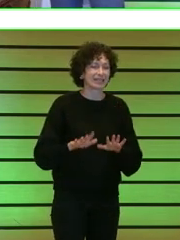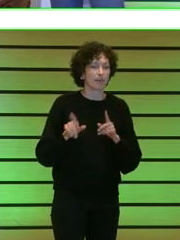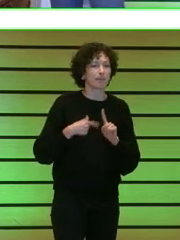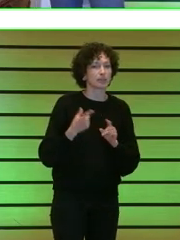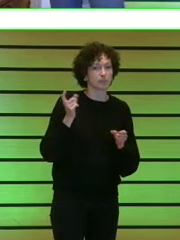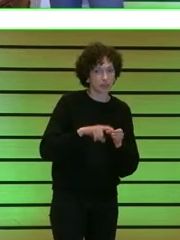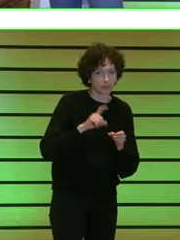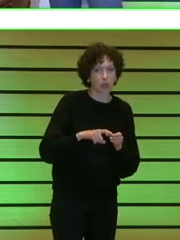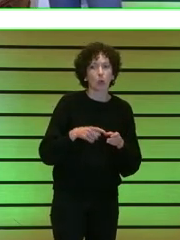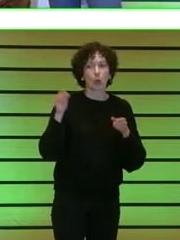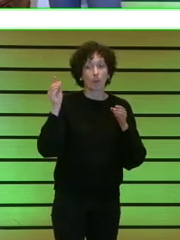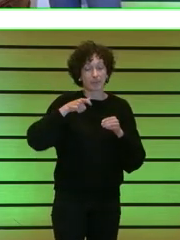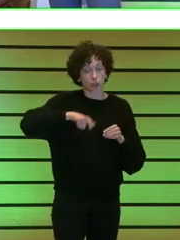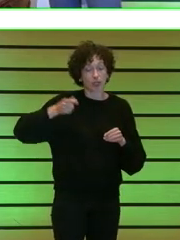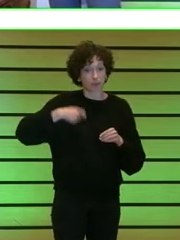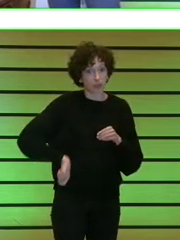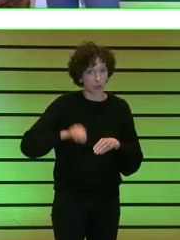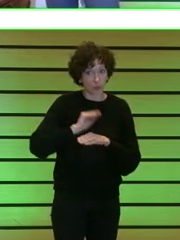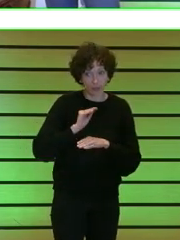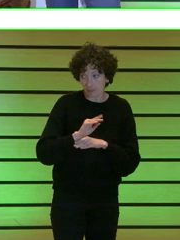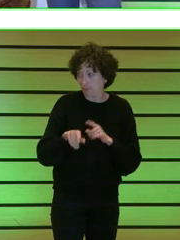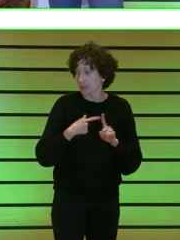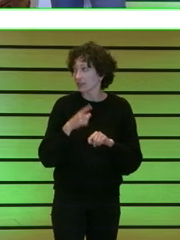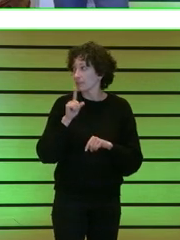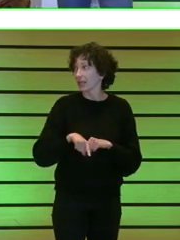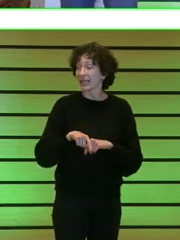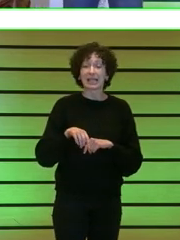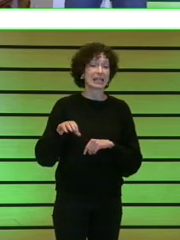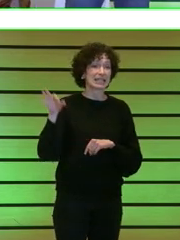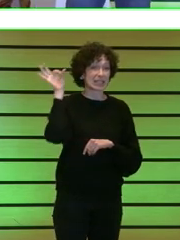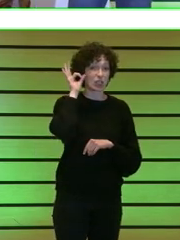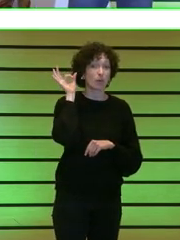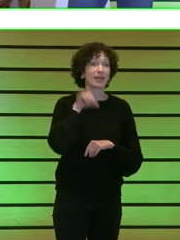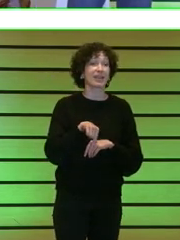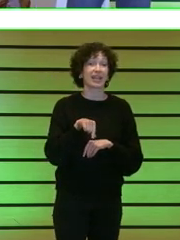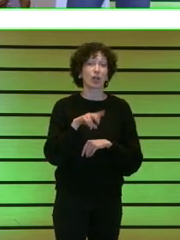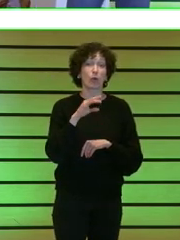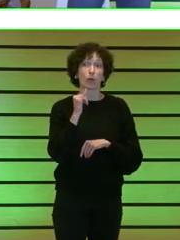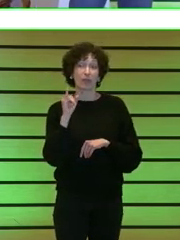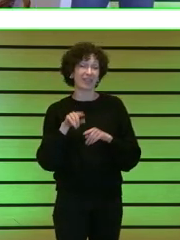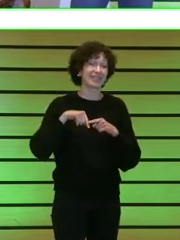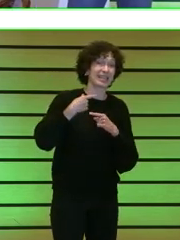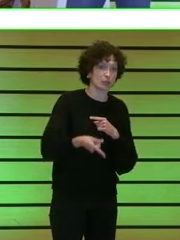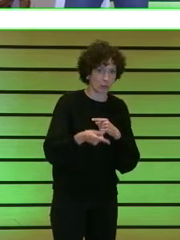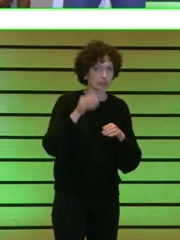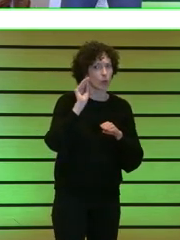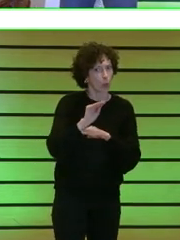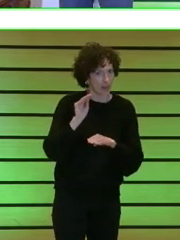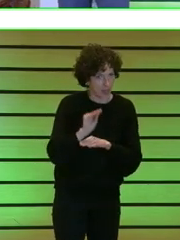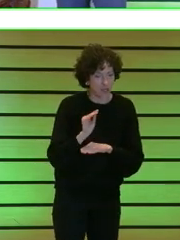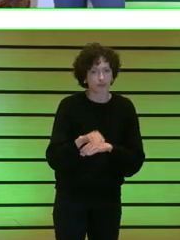prevención manejo y seguimiento del spci síndrome post cuidados intensivos lo que pasa después de la UCI